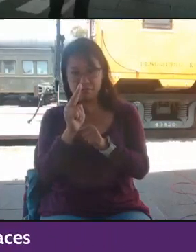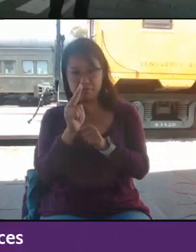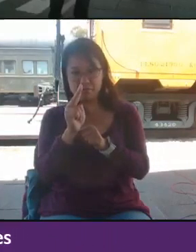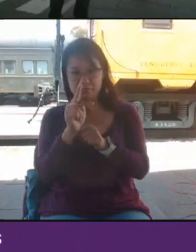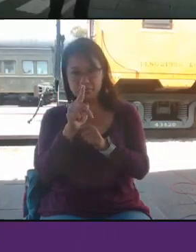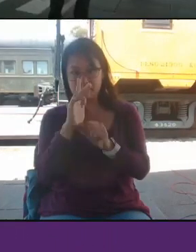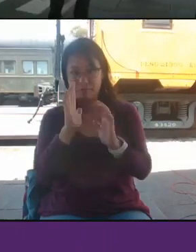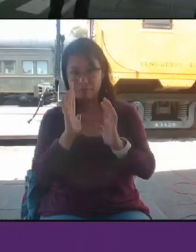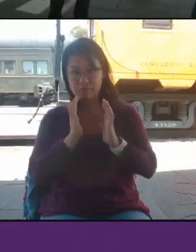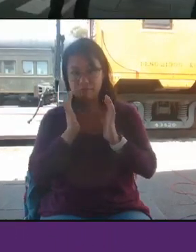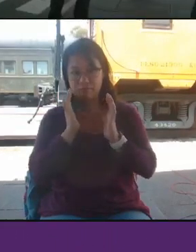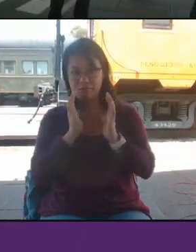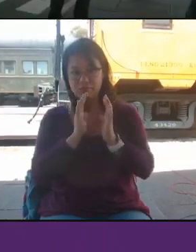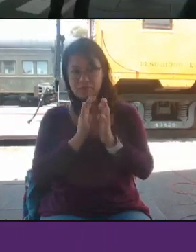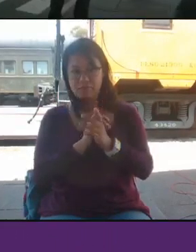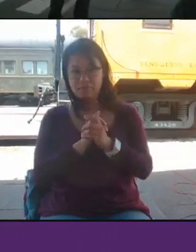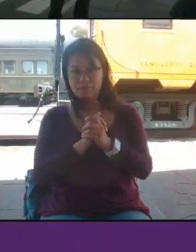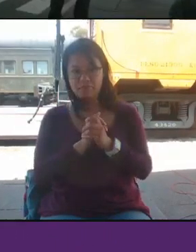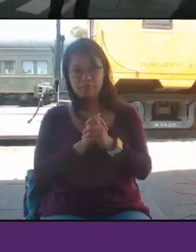sorprendente.